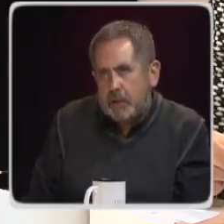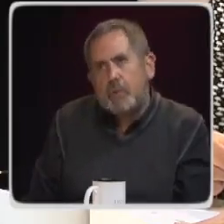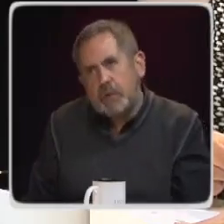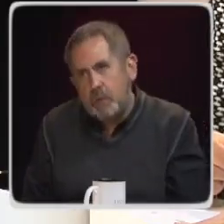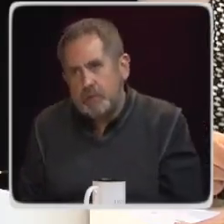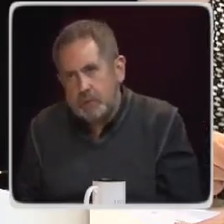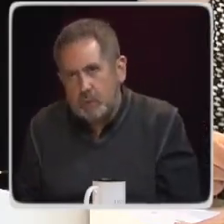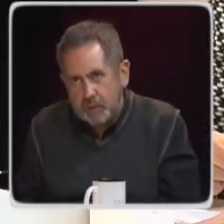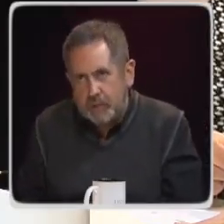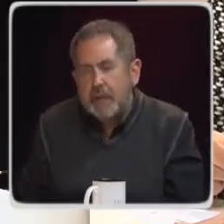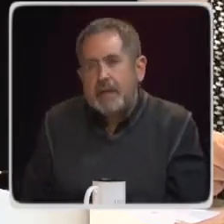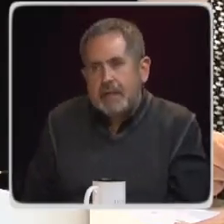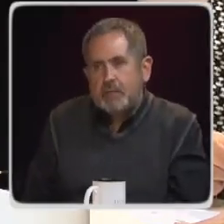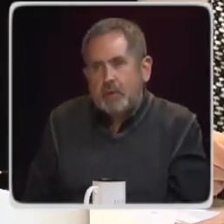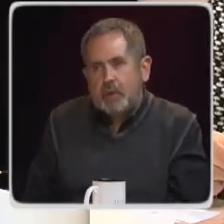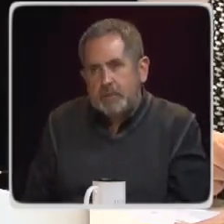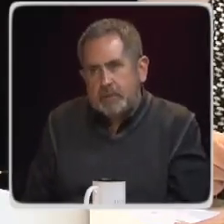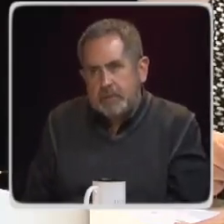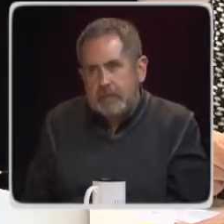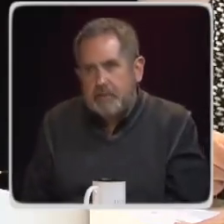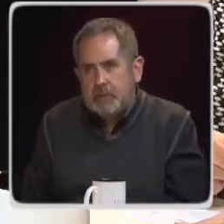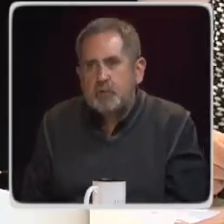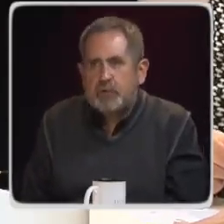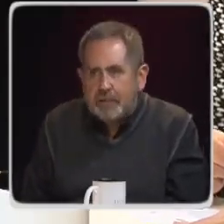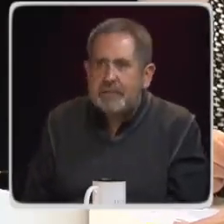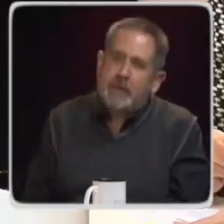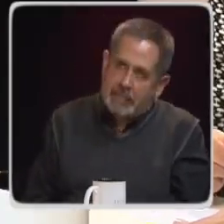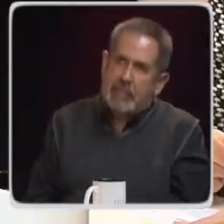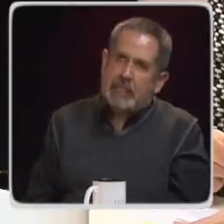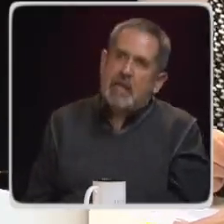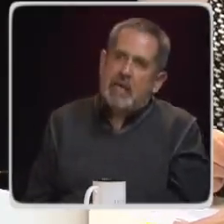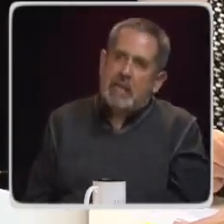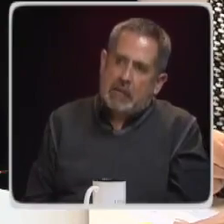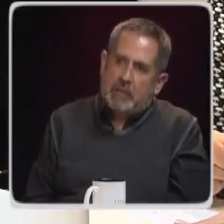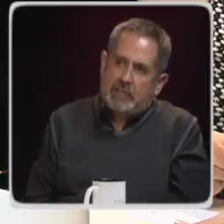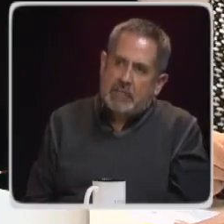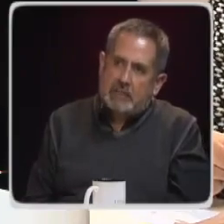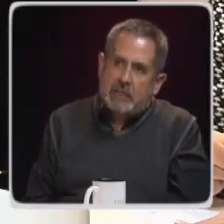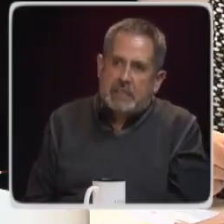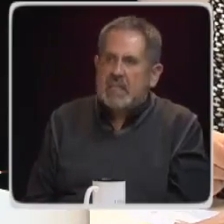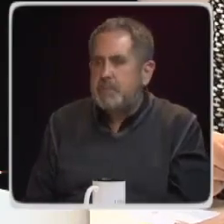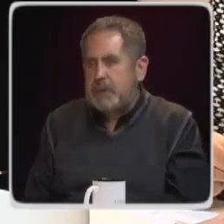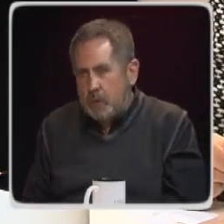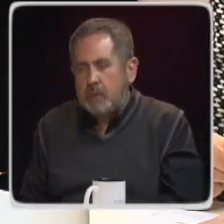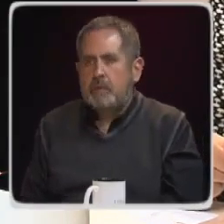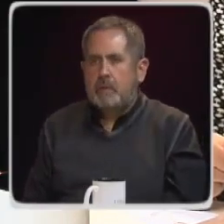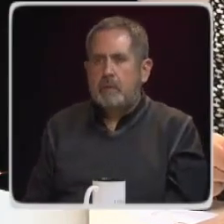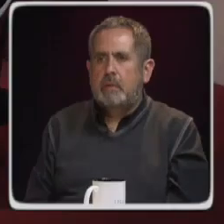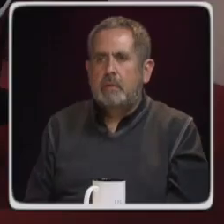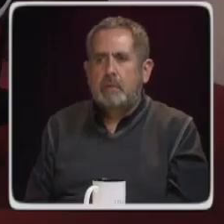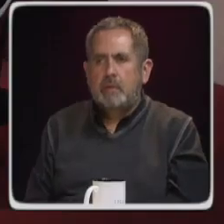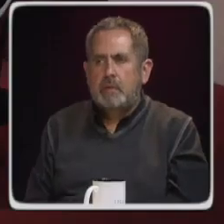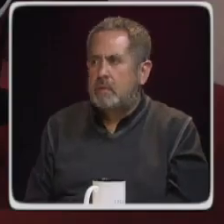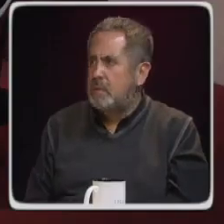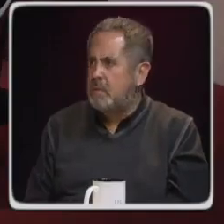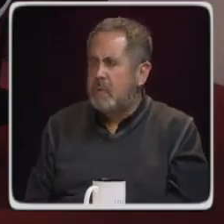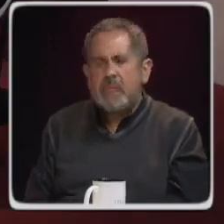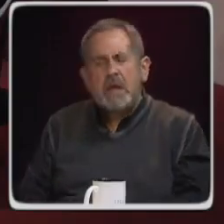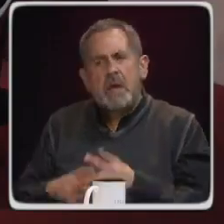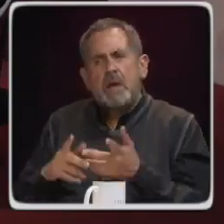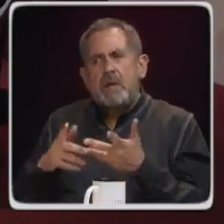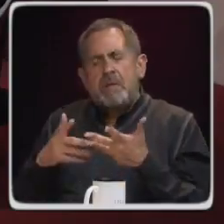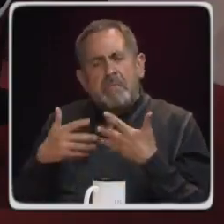el maestro puede comunicarse, puede enseñar efectivamente las dos lenguas. Al mismo tiempo podría tener esa metodología, no nada más